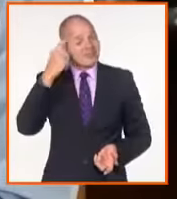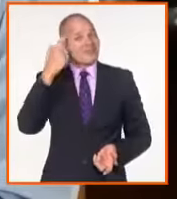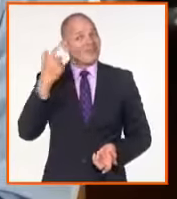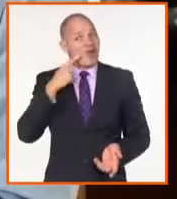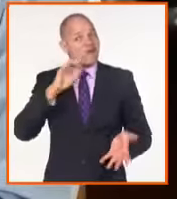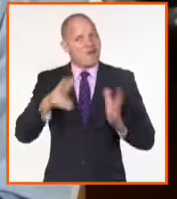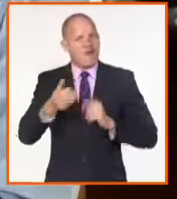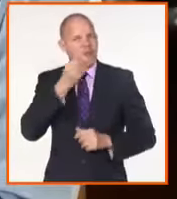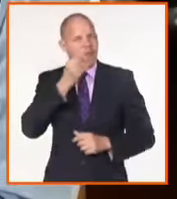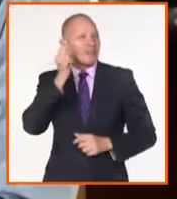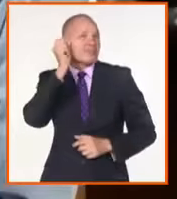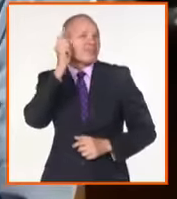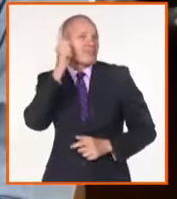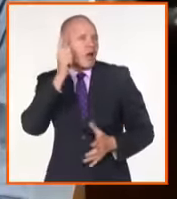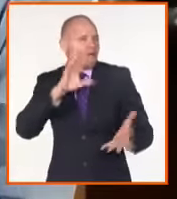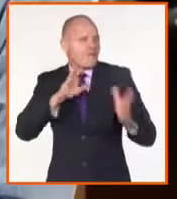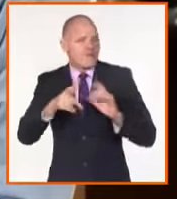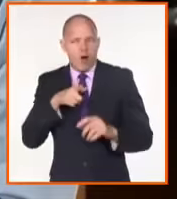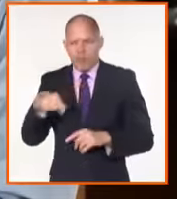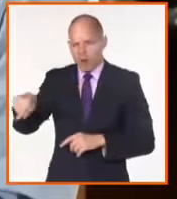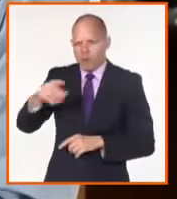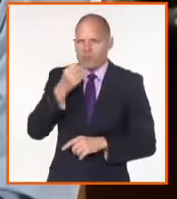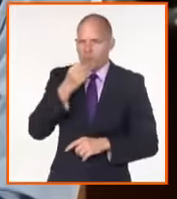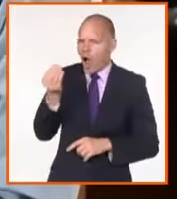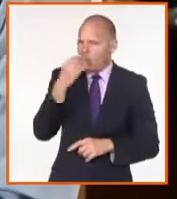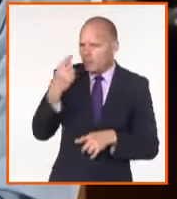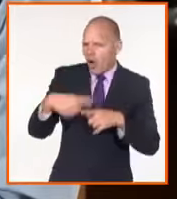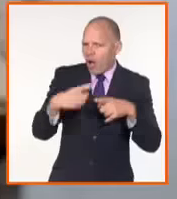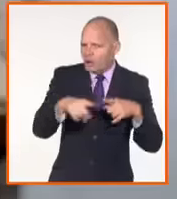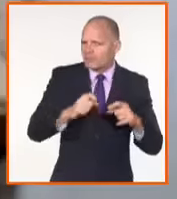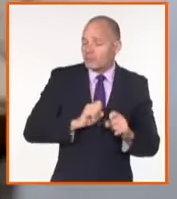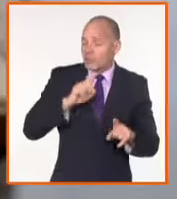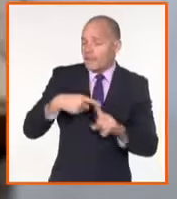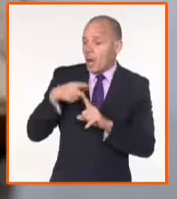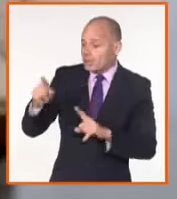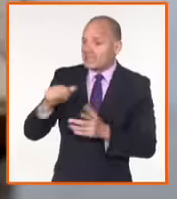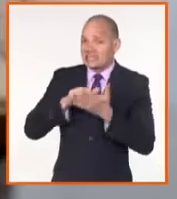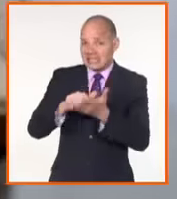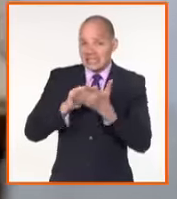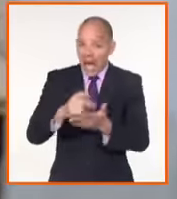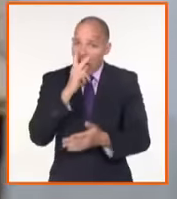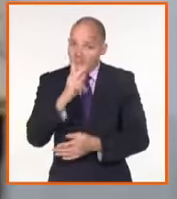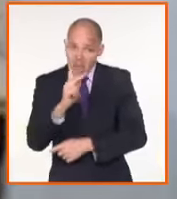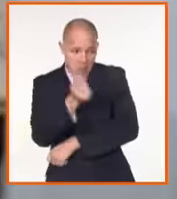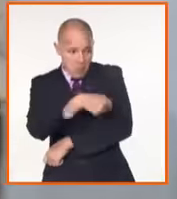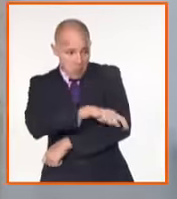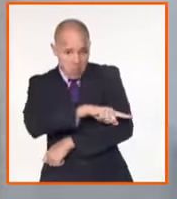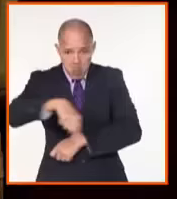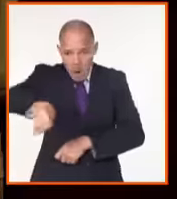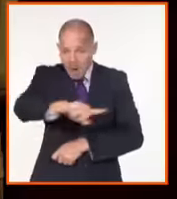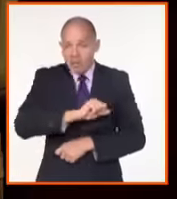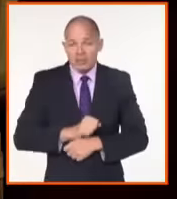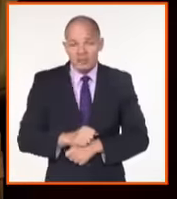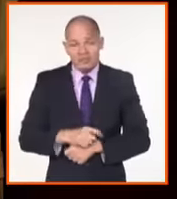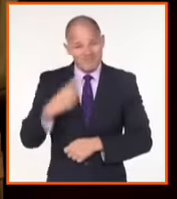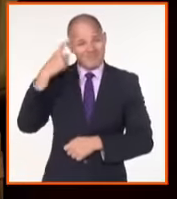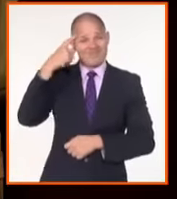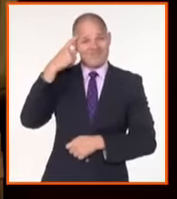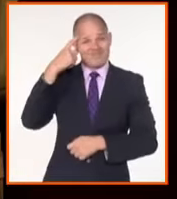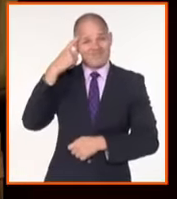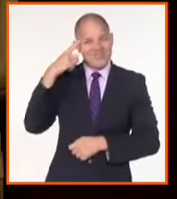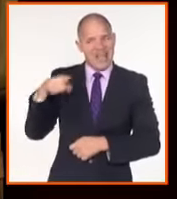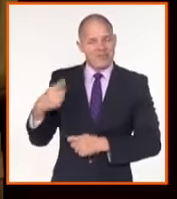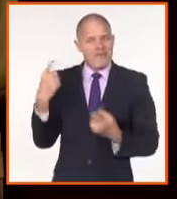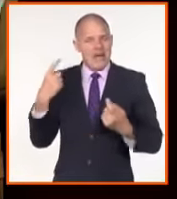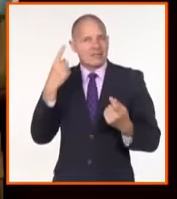parte de la población? Pero ¿cuántos servicios le podrían dar a la población? ¿Cuántas cosas se pueden hacer que no se están haciendo? Y en eso